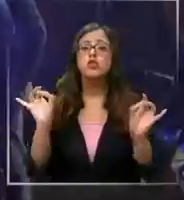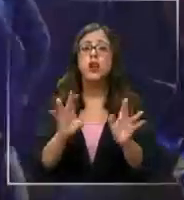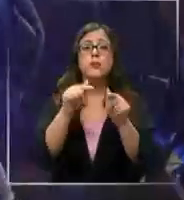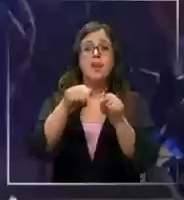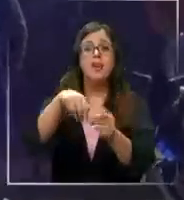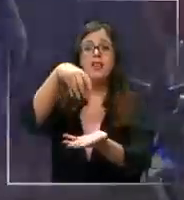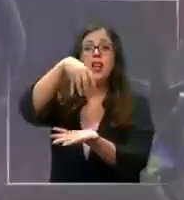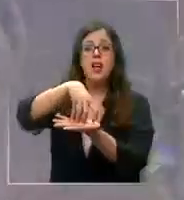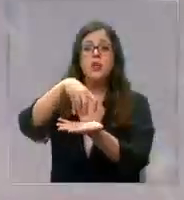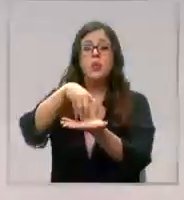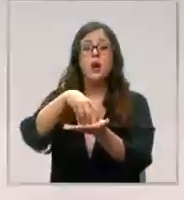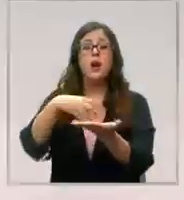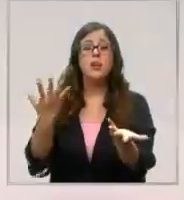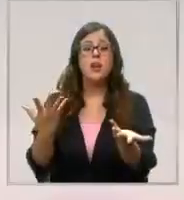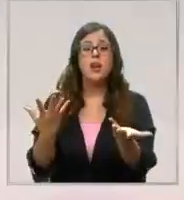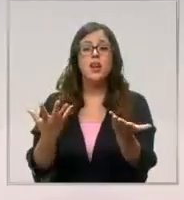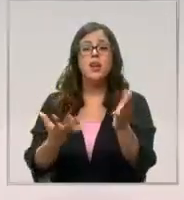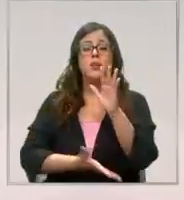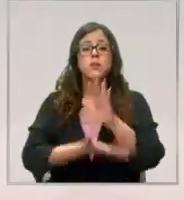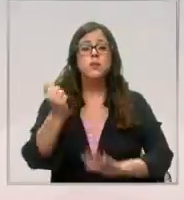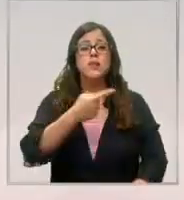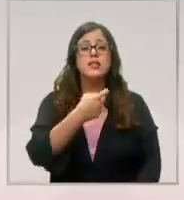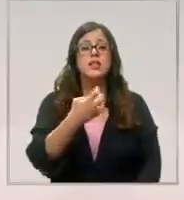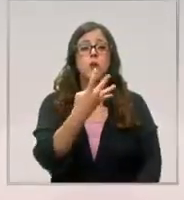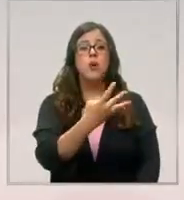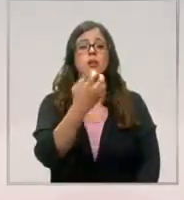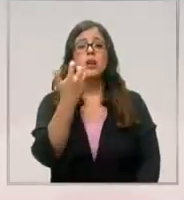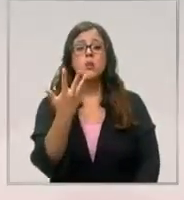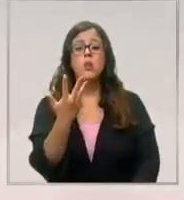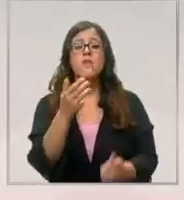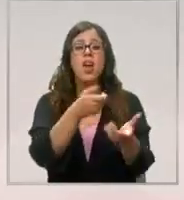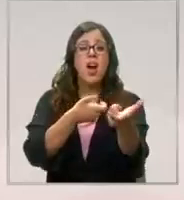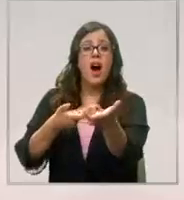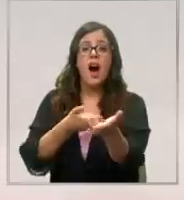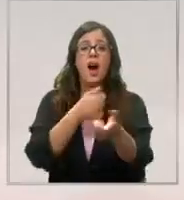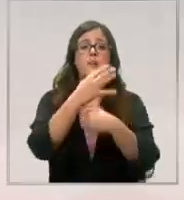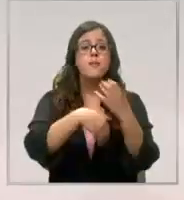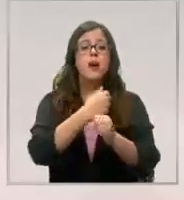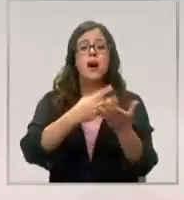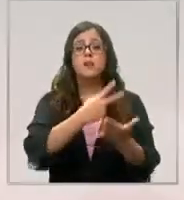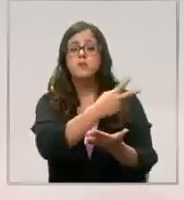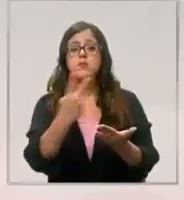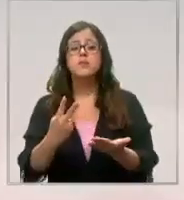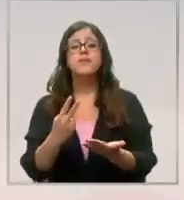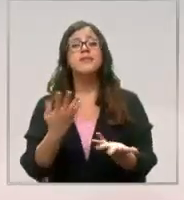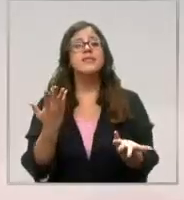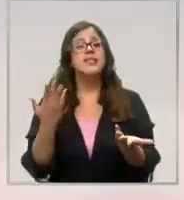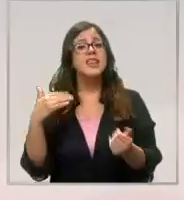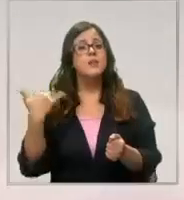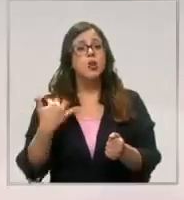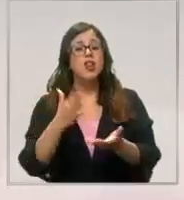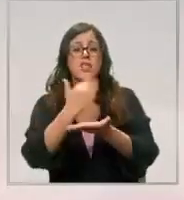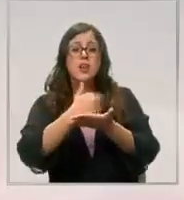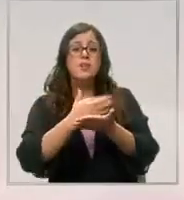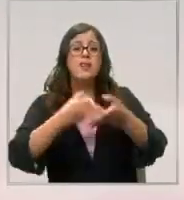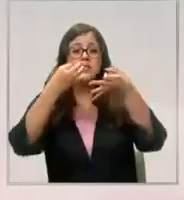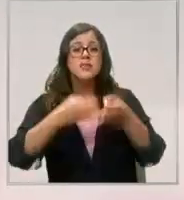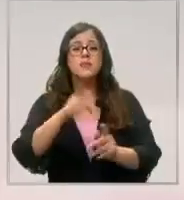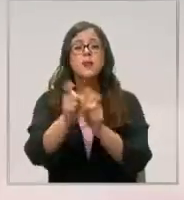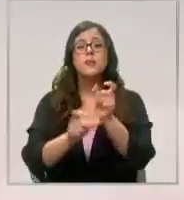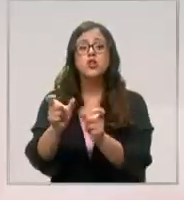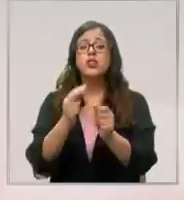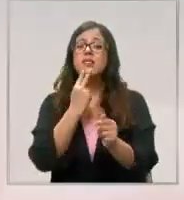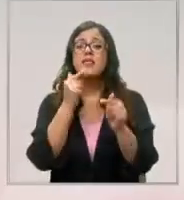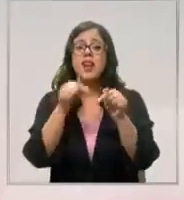este sector se incautaron 149 armas en 2022. Urge implementar un plan de seguridad para que los